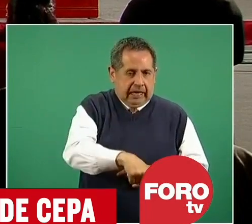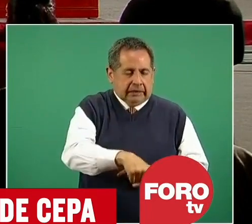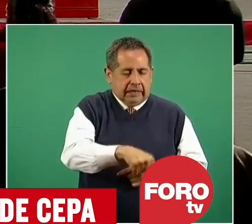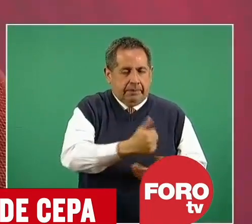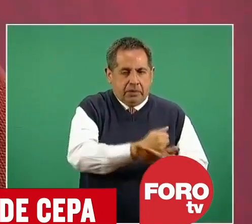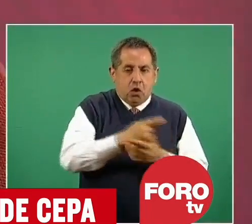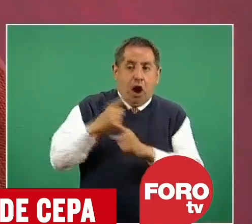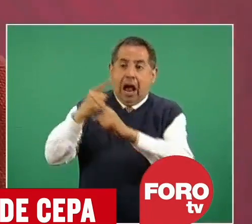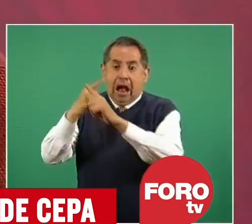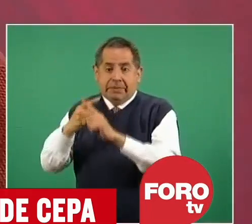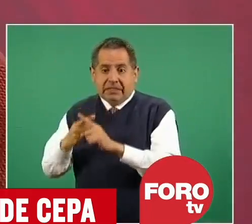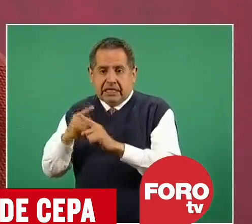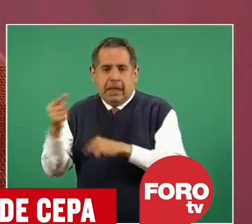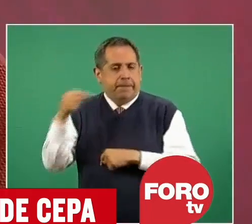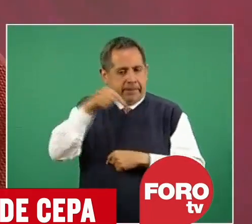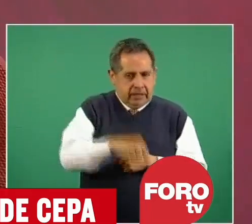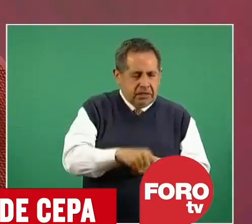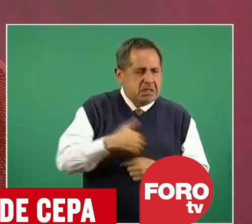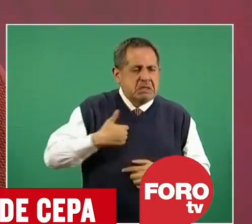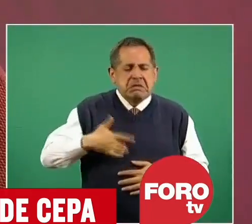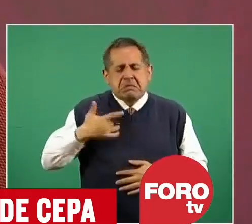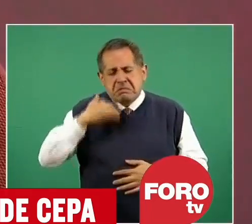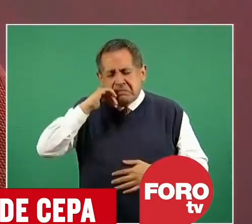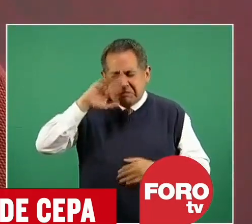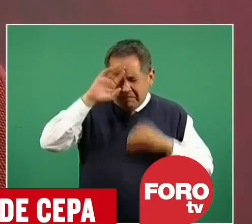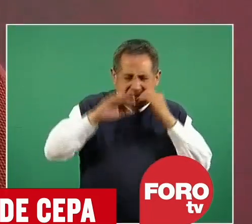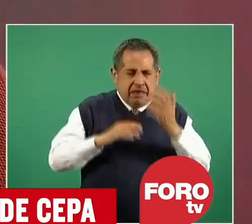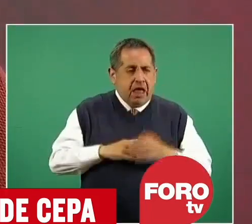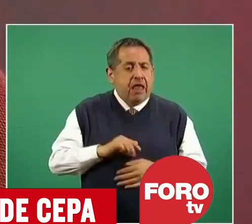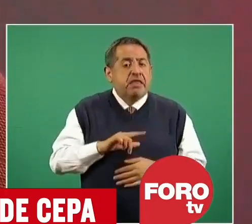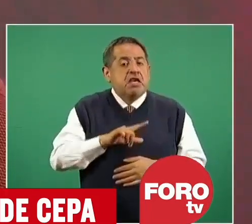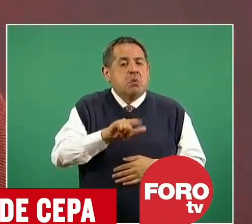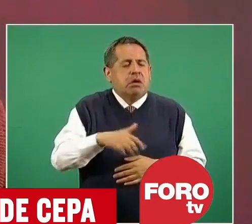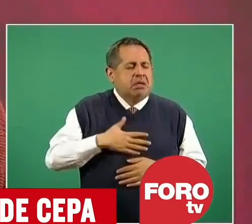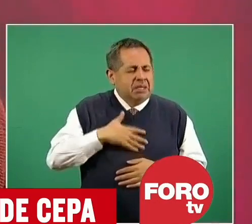135.682 personas por COVID-19. Además, se han registrado